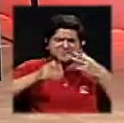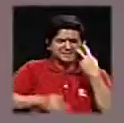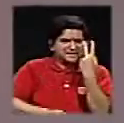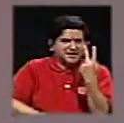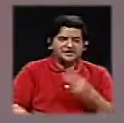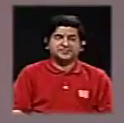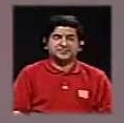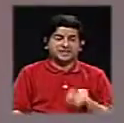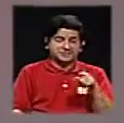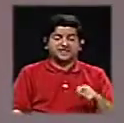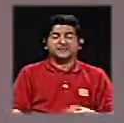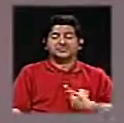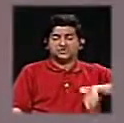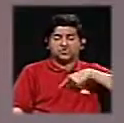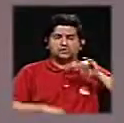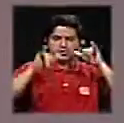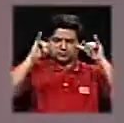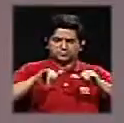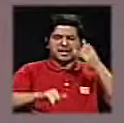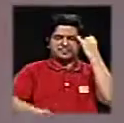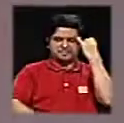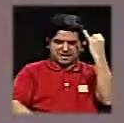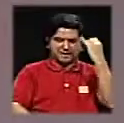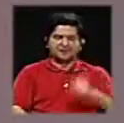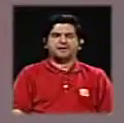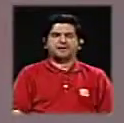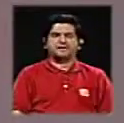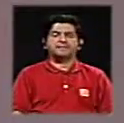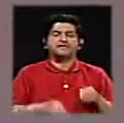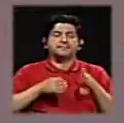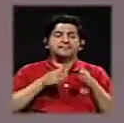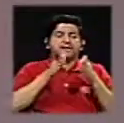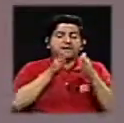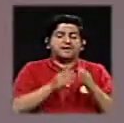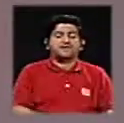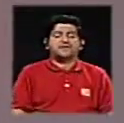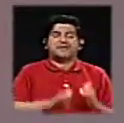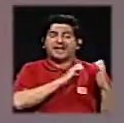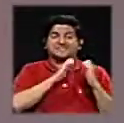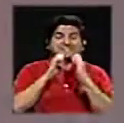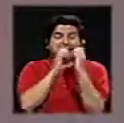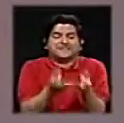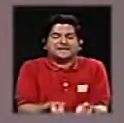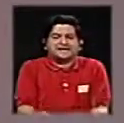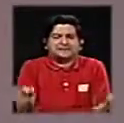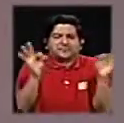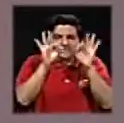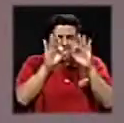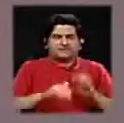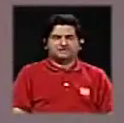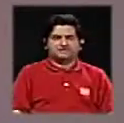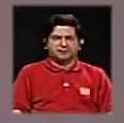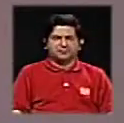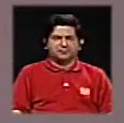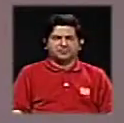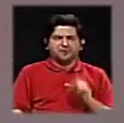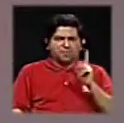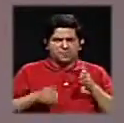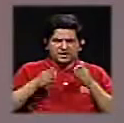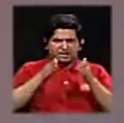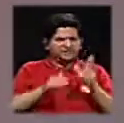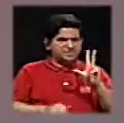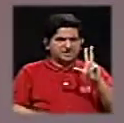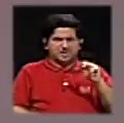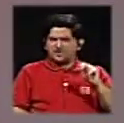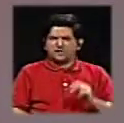Si nosotros eso lo hemos mantenido y lo sostenemos respecto de la red estratégica en particular, porque sí, mantener una red vial que nunca colapse